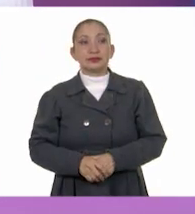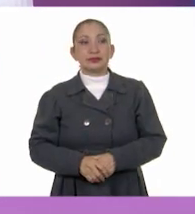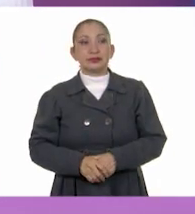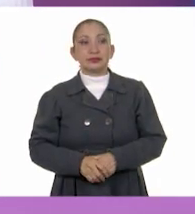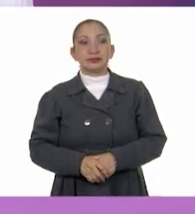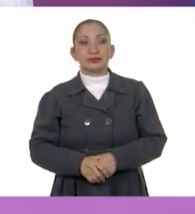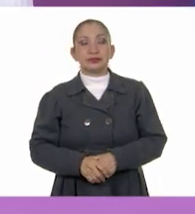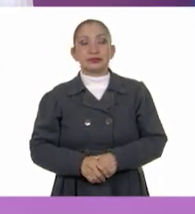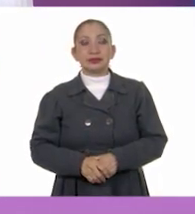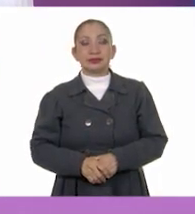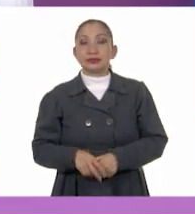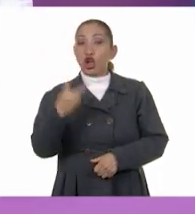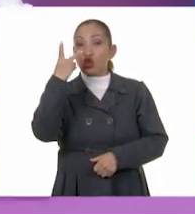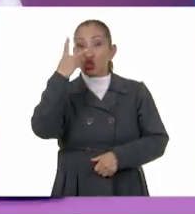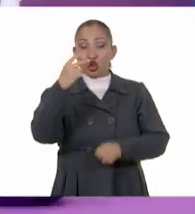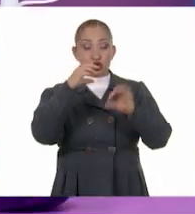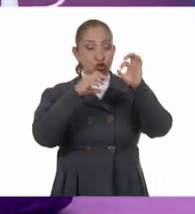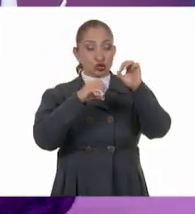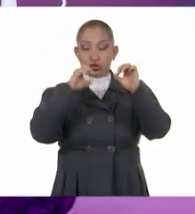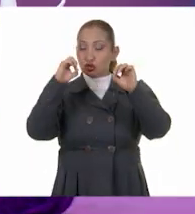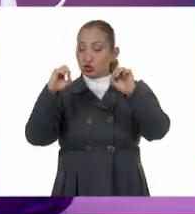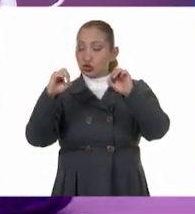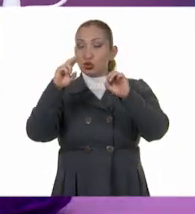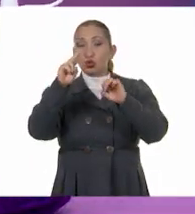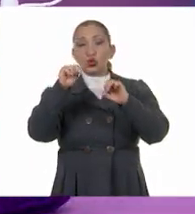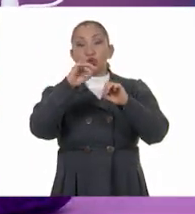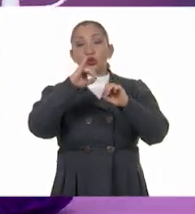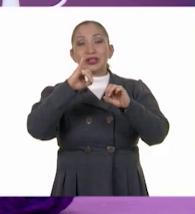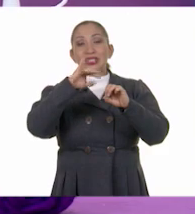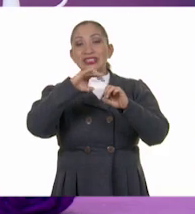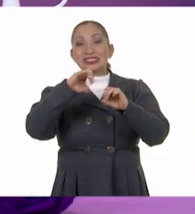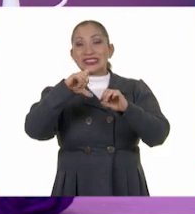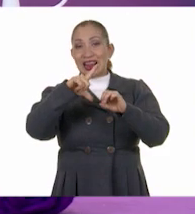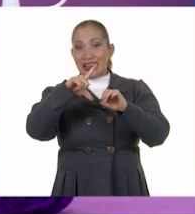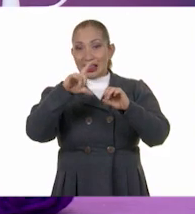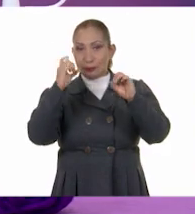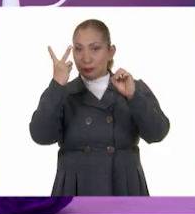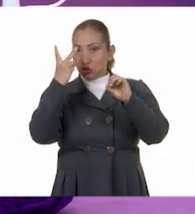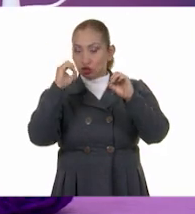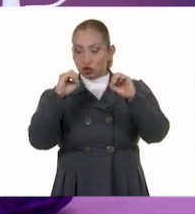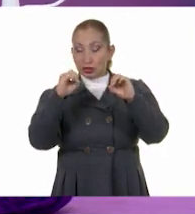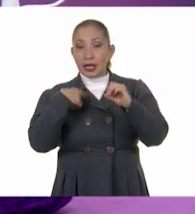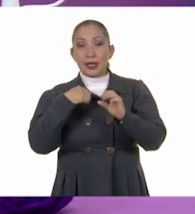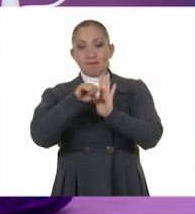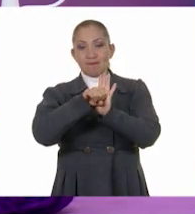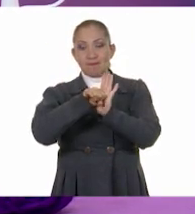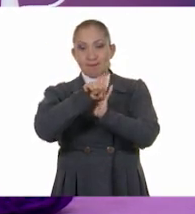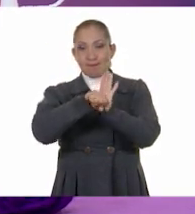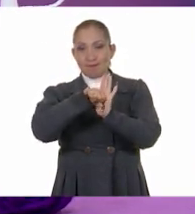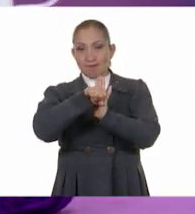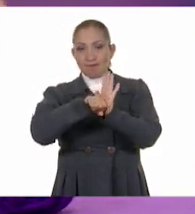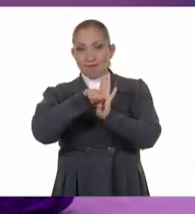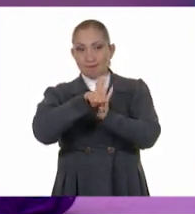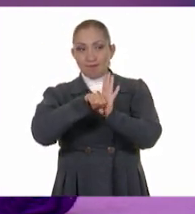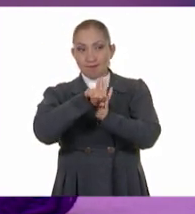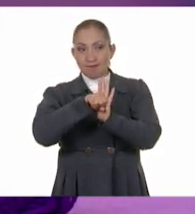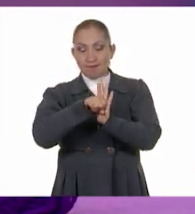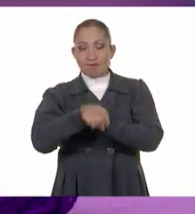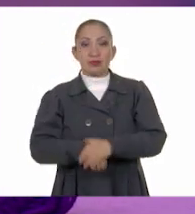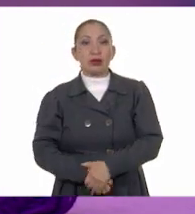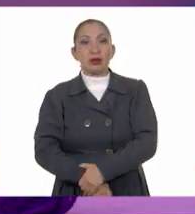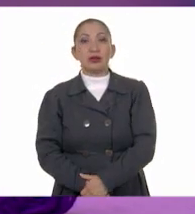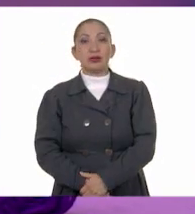ojitos. Dos bolitas de unicel. Dos bolitas de unicel. Y el pegamento. Y nuestro